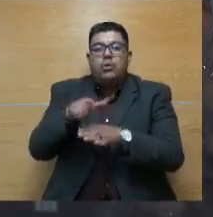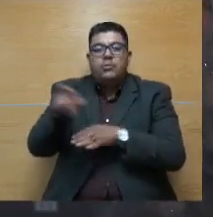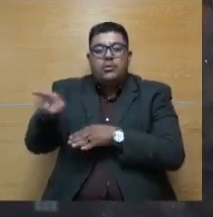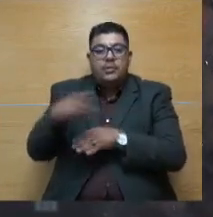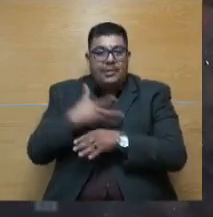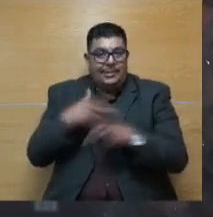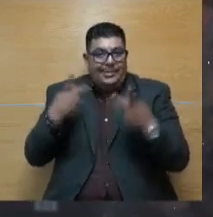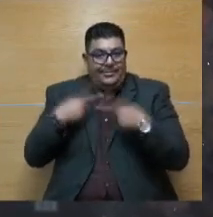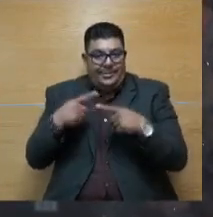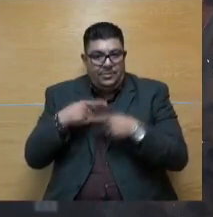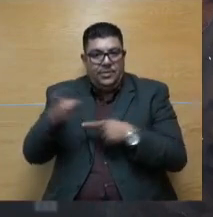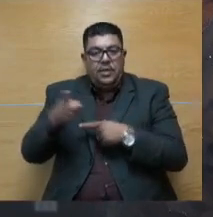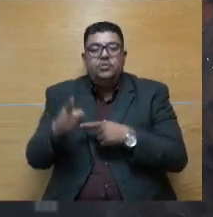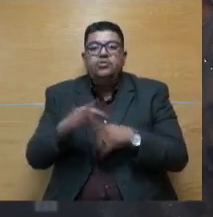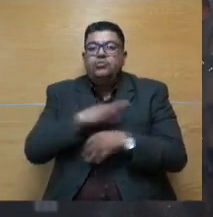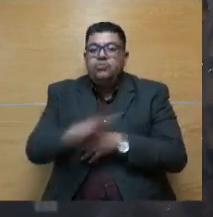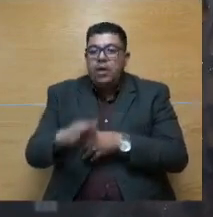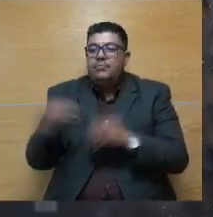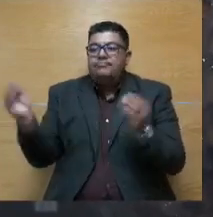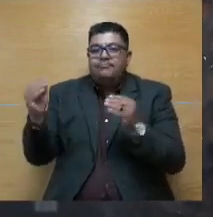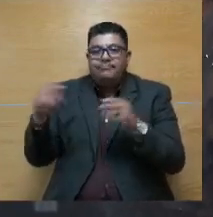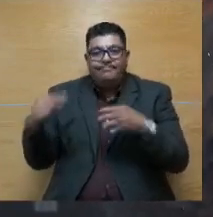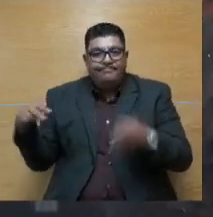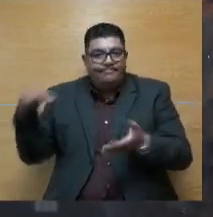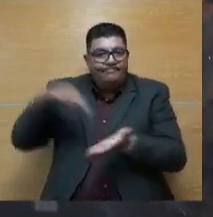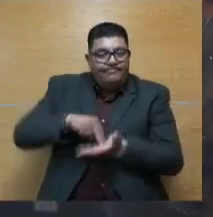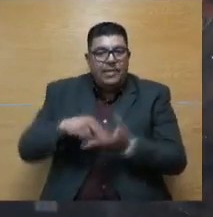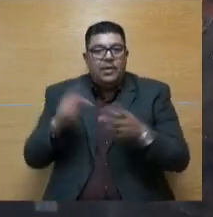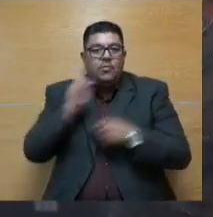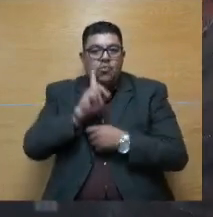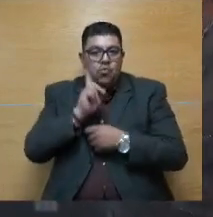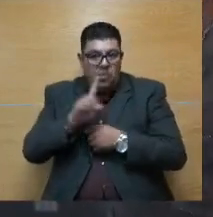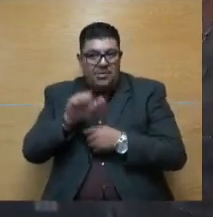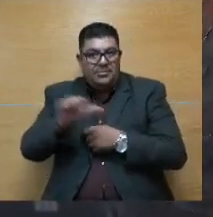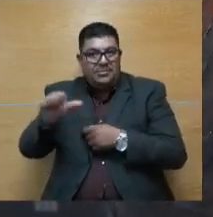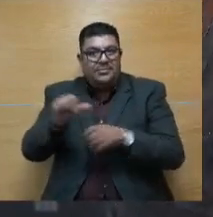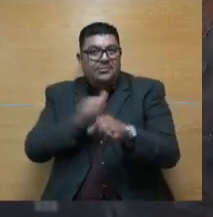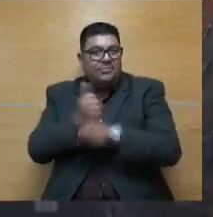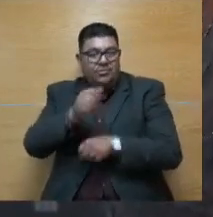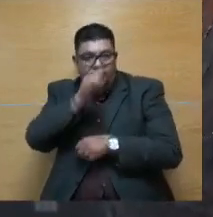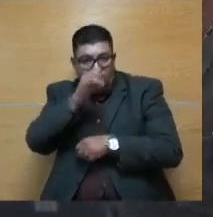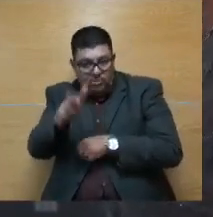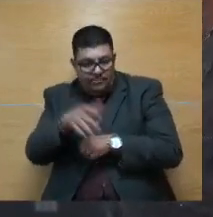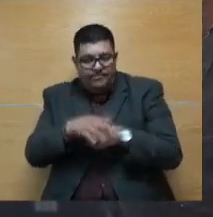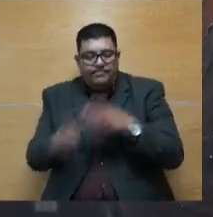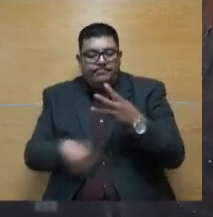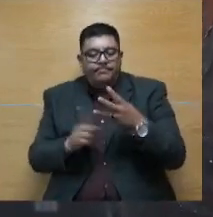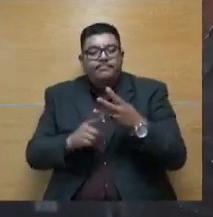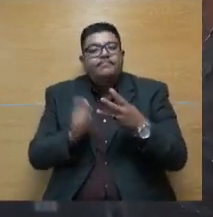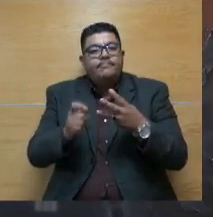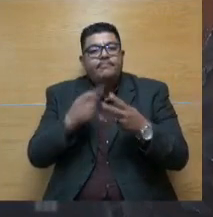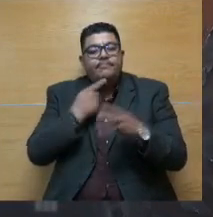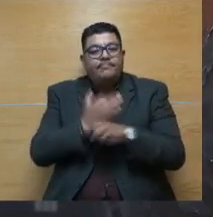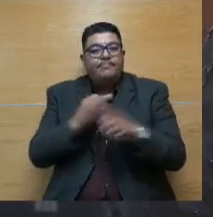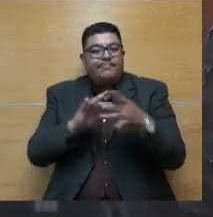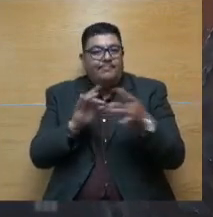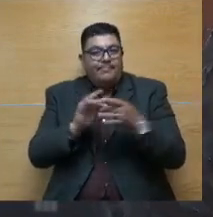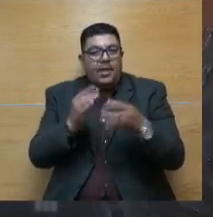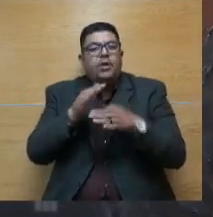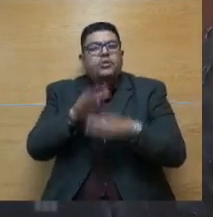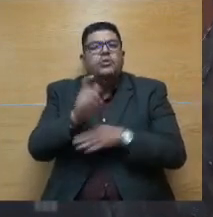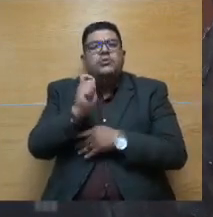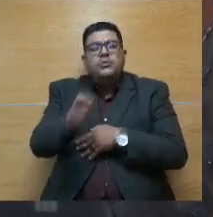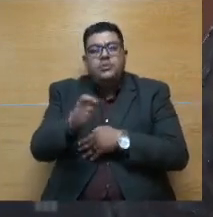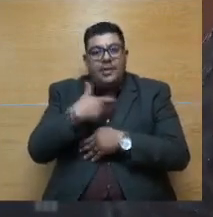audiencia en un asunto de violencia política contra contre las mujeres en razón de género en el tercer juicio se resolverá acerca un